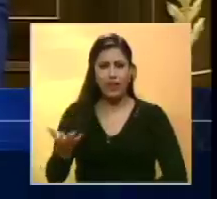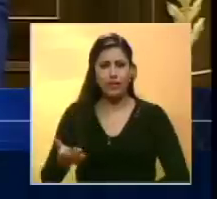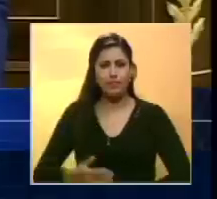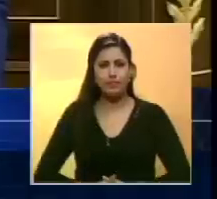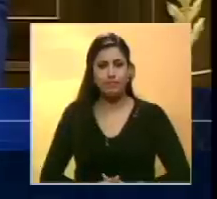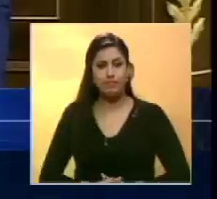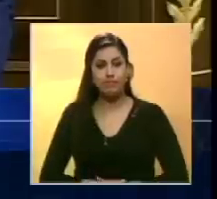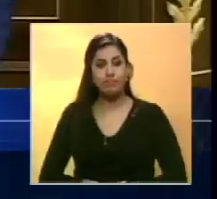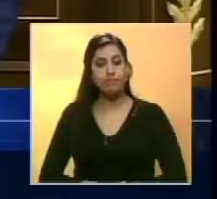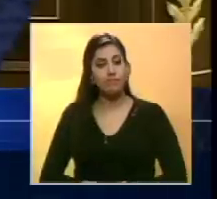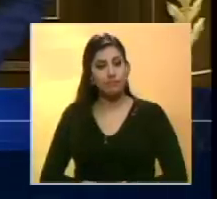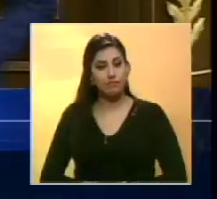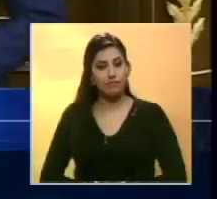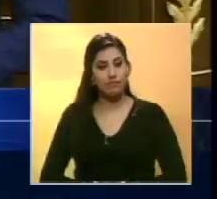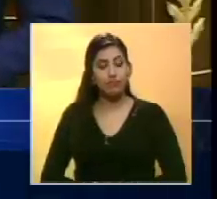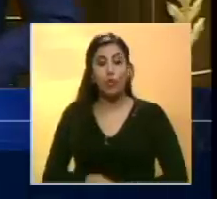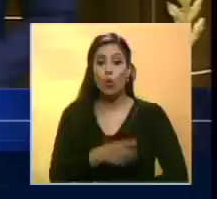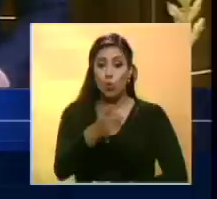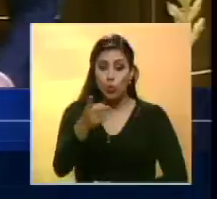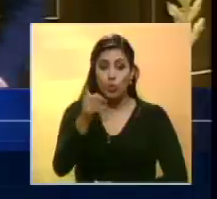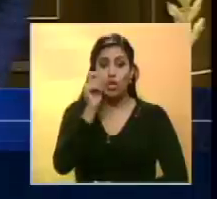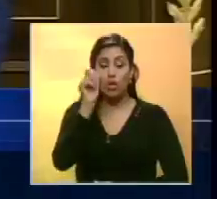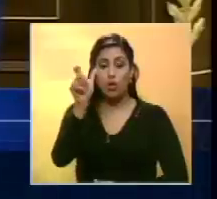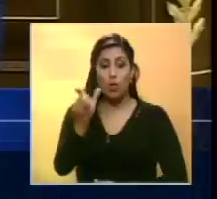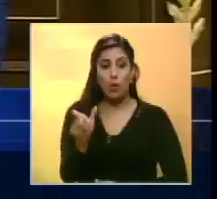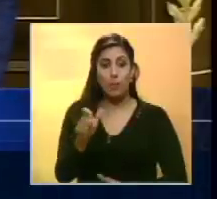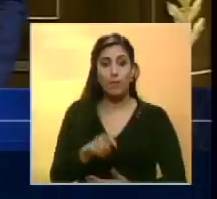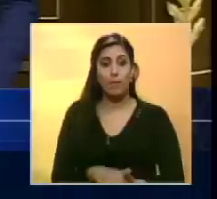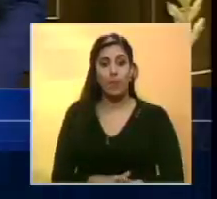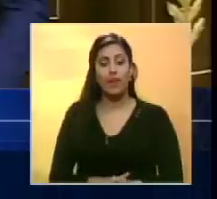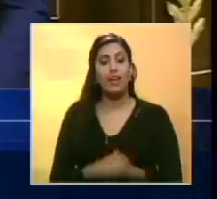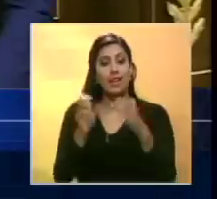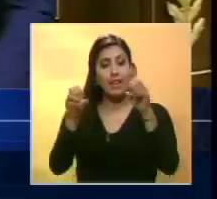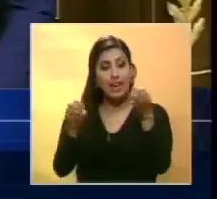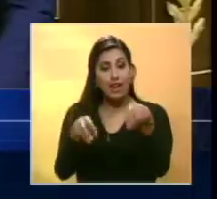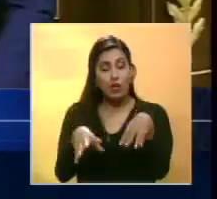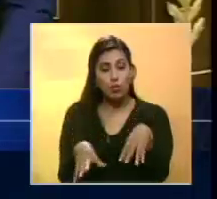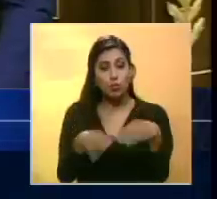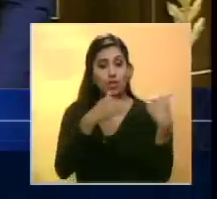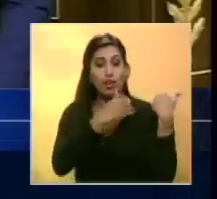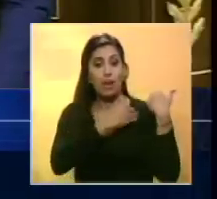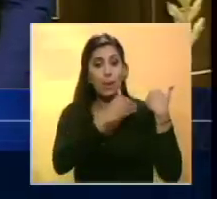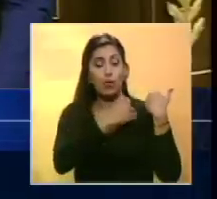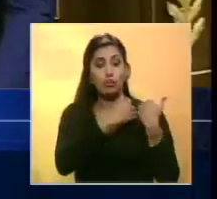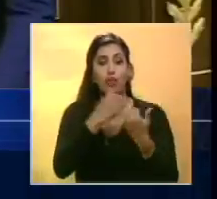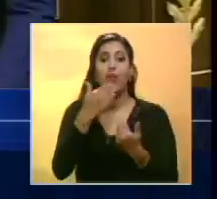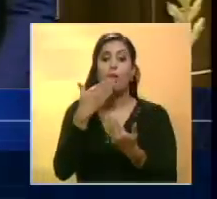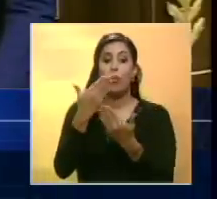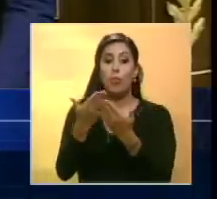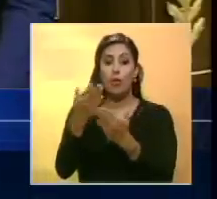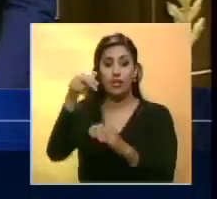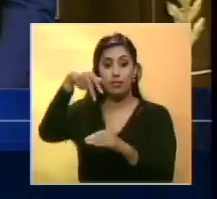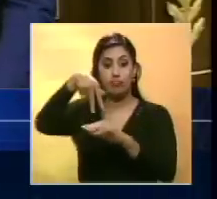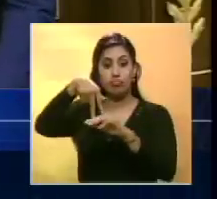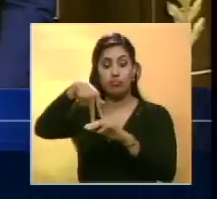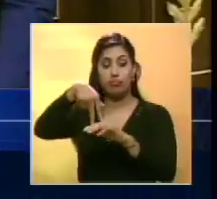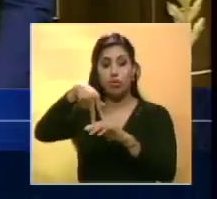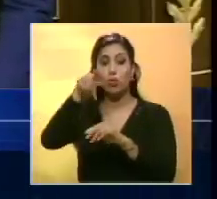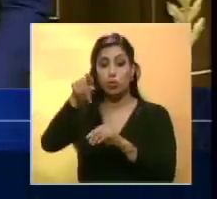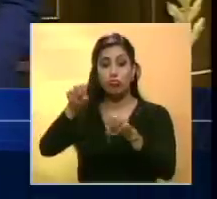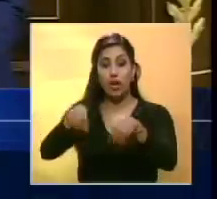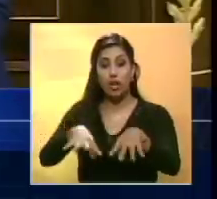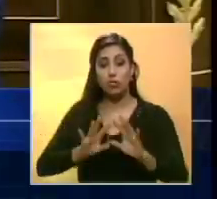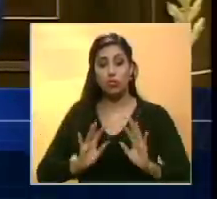realidad. Usted, señor Rajoy, renunció a su responsabilidad de presentarse a la investidura.